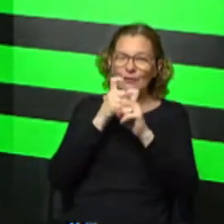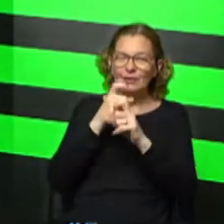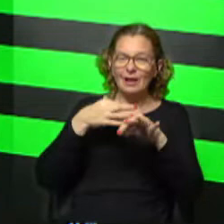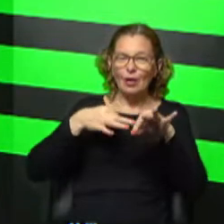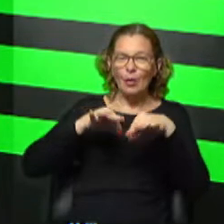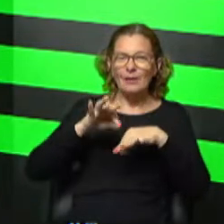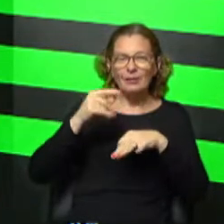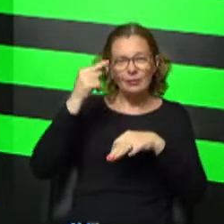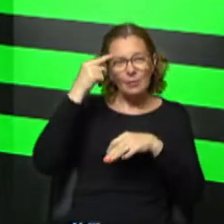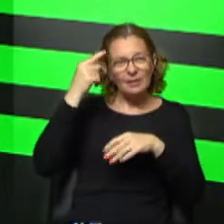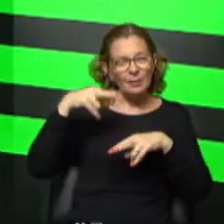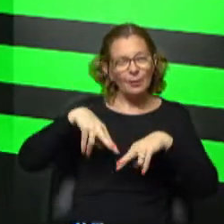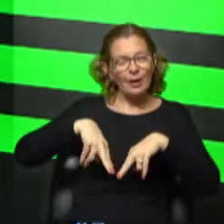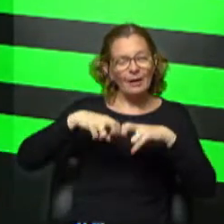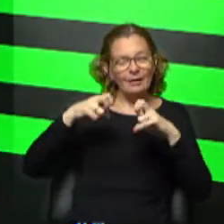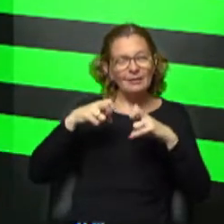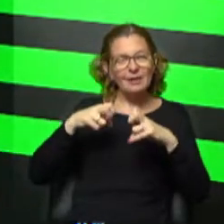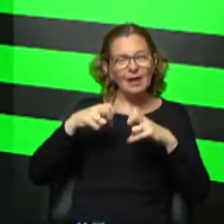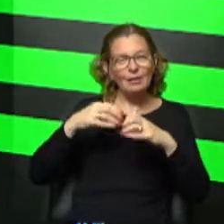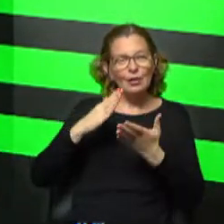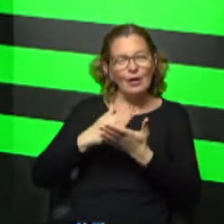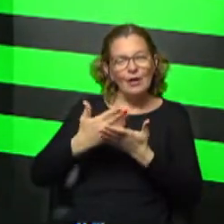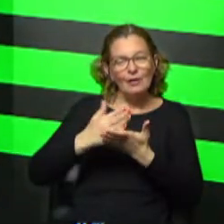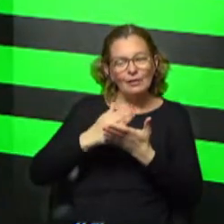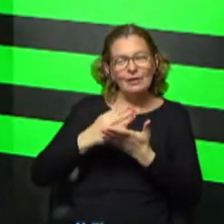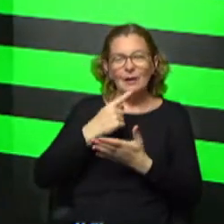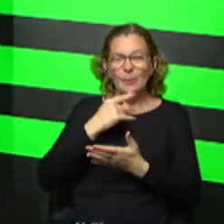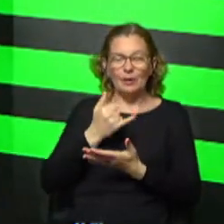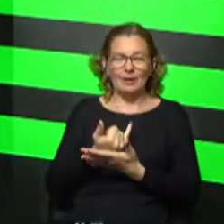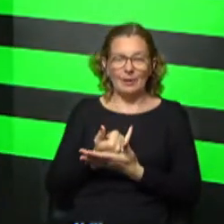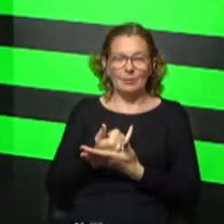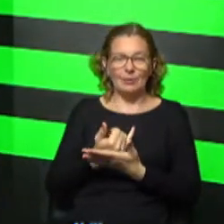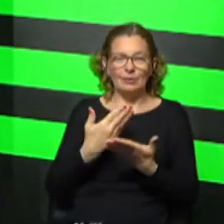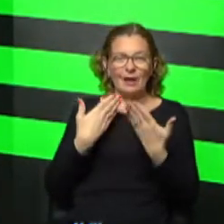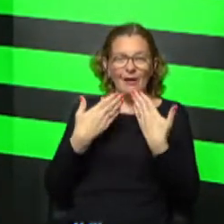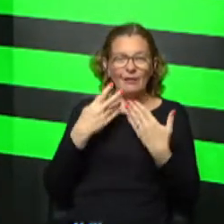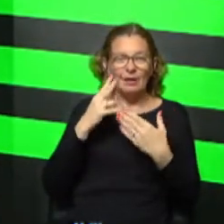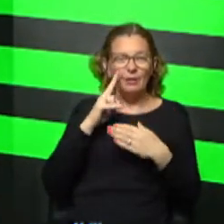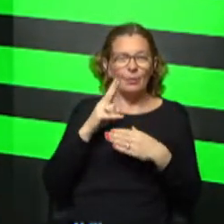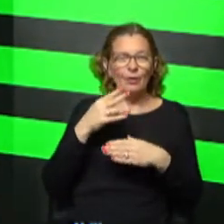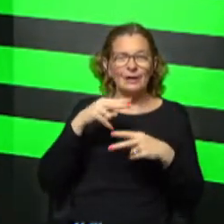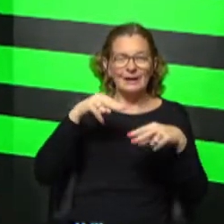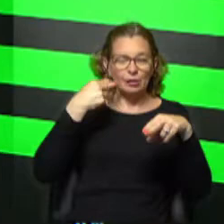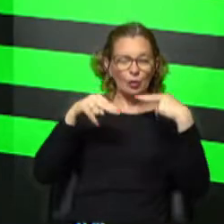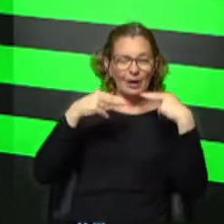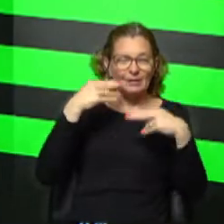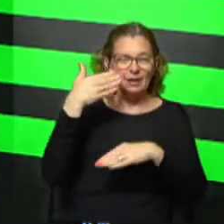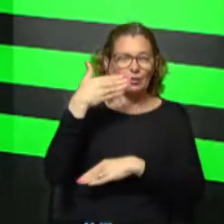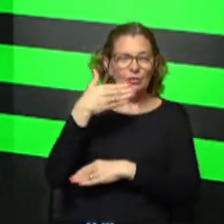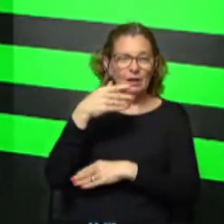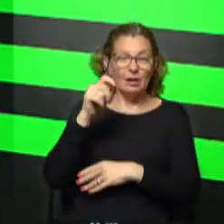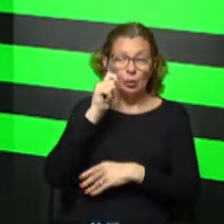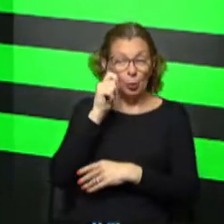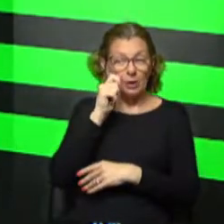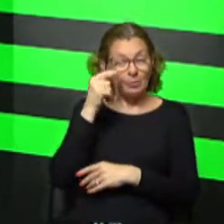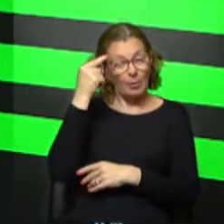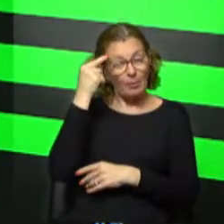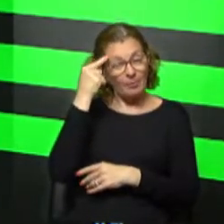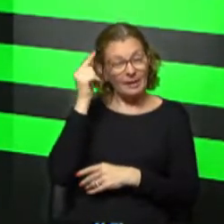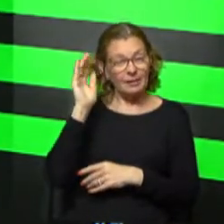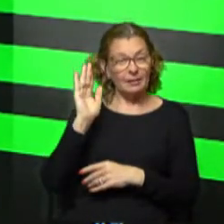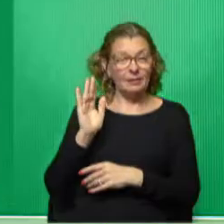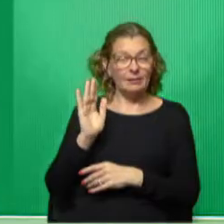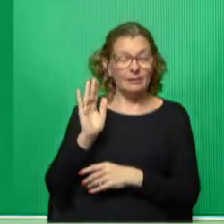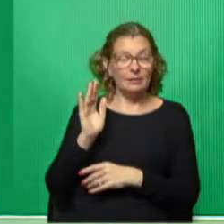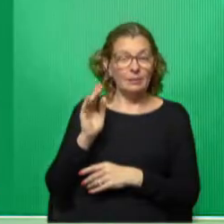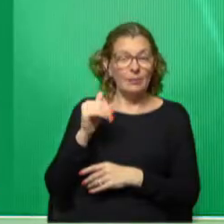comercio piensen todo lo que hemos analizado en torno a la frontera por ejemplo en lo que tiene que ver con restaurantes y hoteles piensen En la temporada turística o sea son sectores